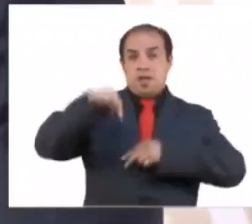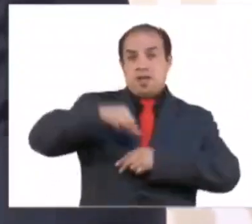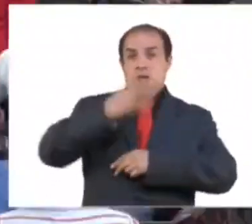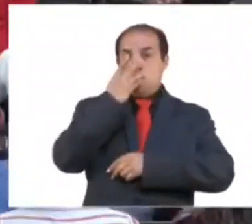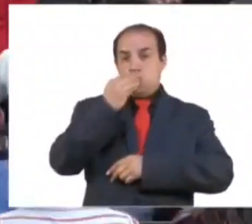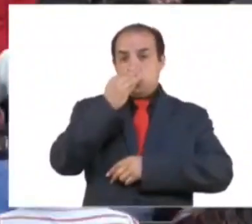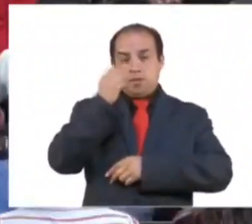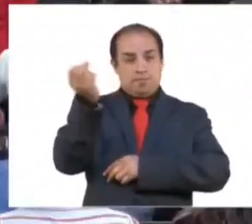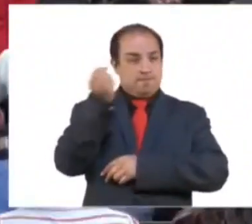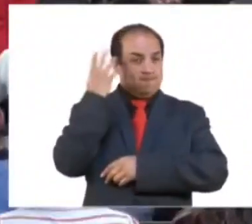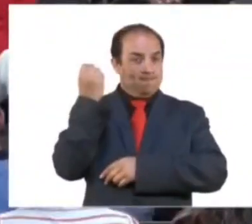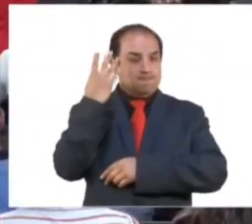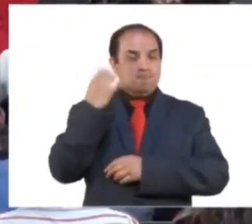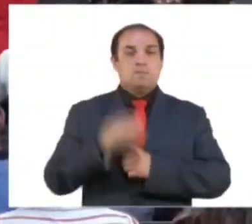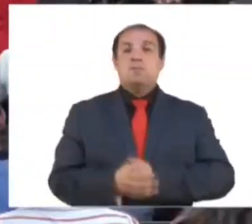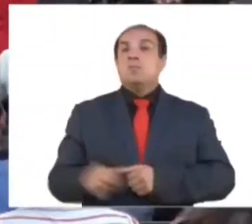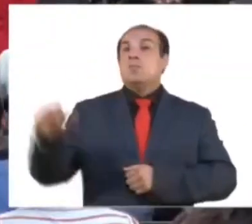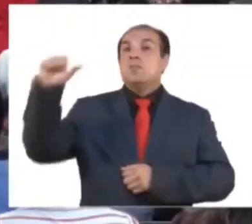evento.